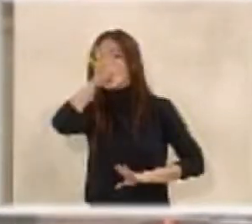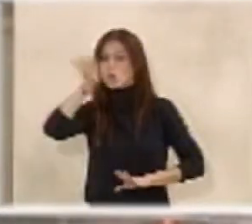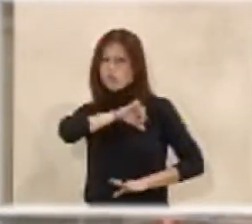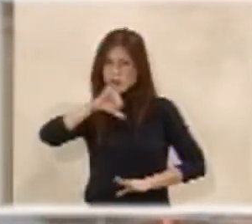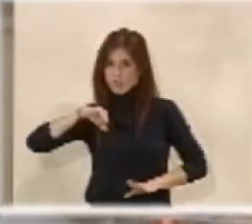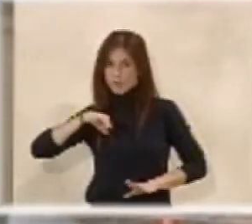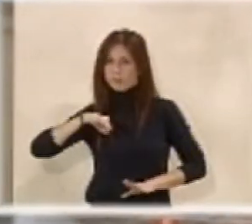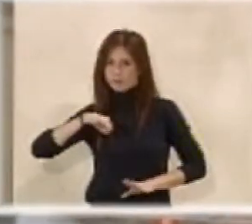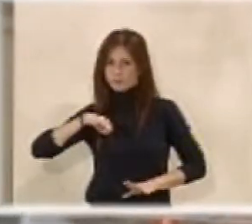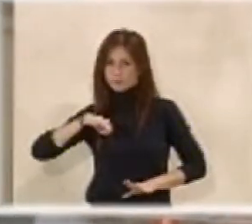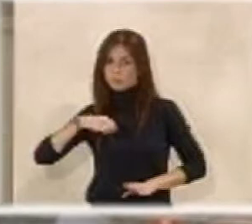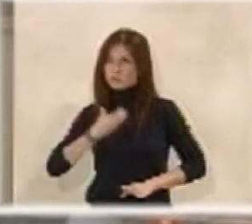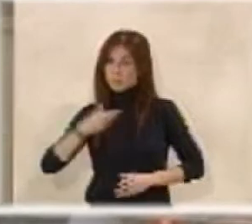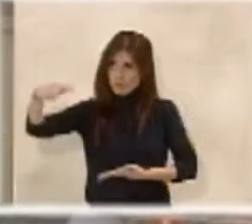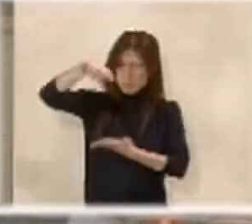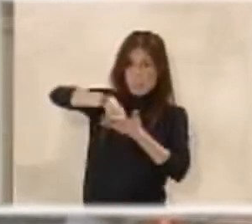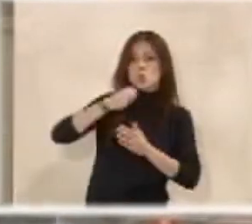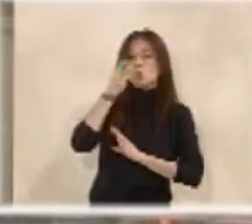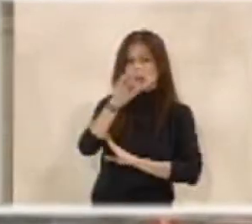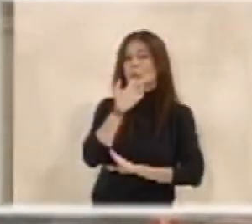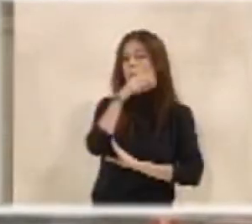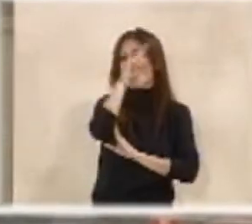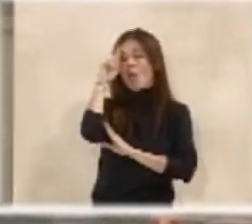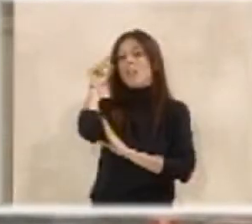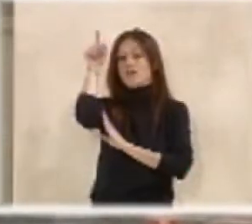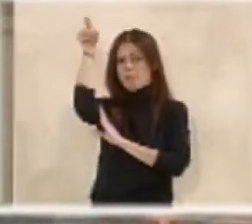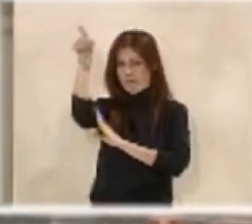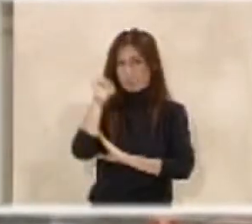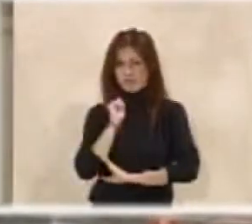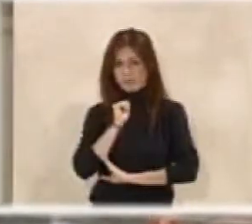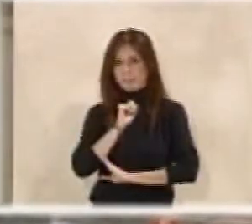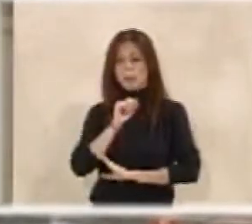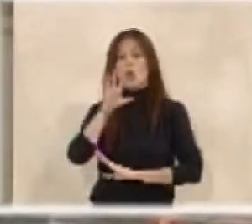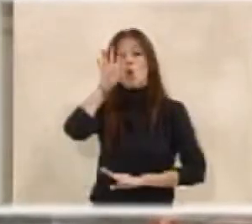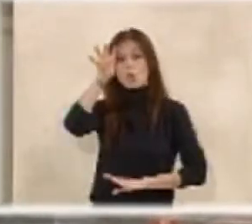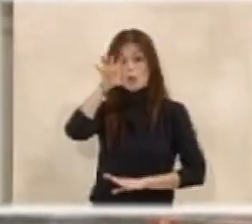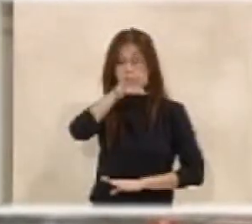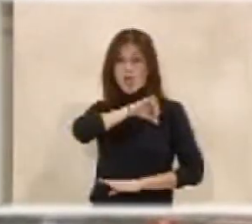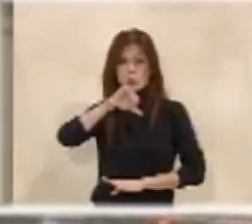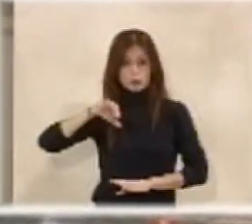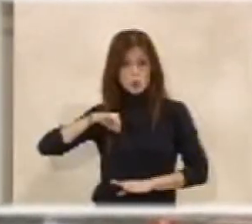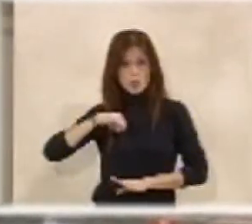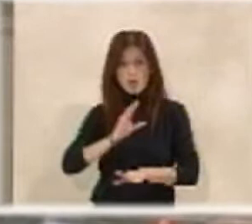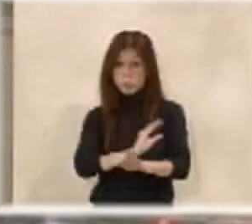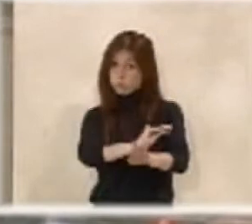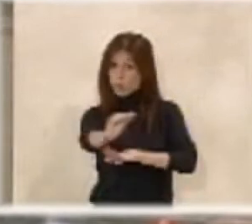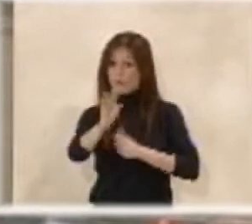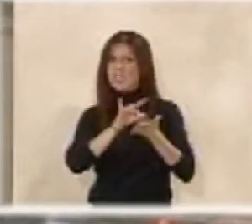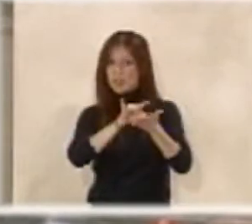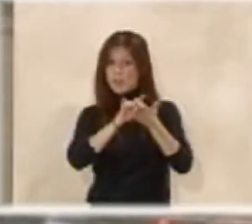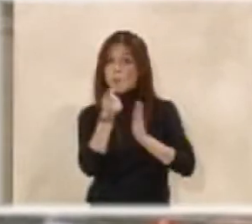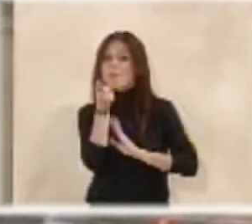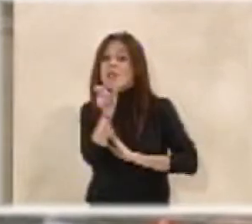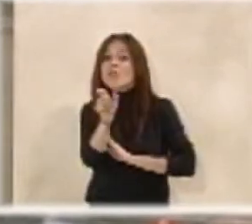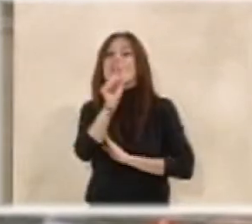comunidades a los ayuntamientos. Madrid. La aportación de la comunidad autónoma para financiar este servicio se fija